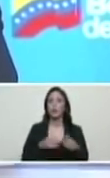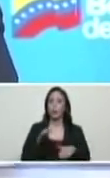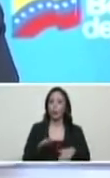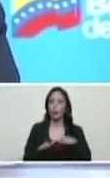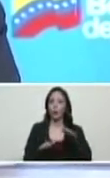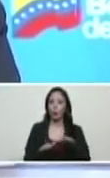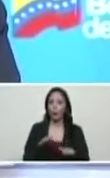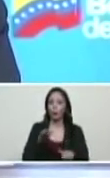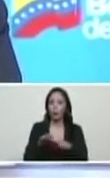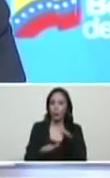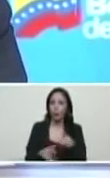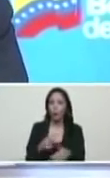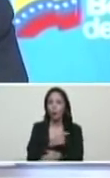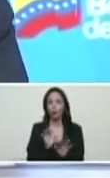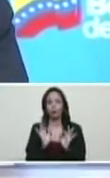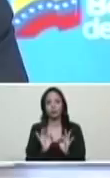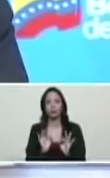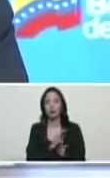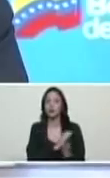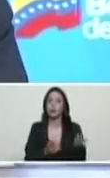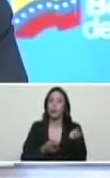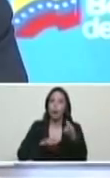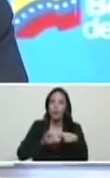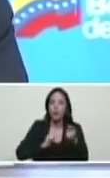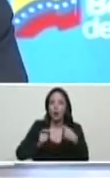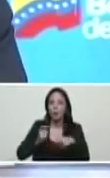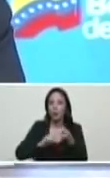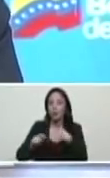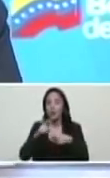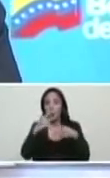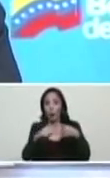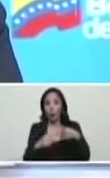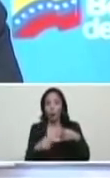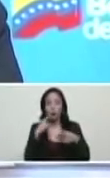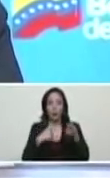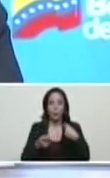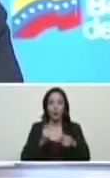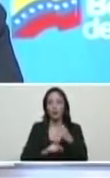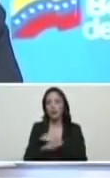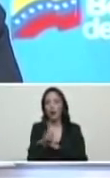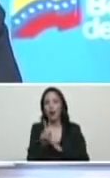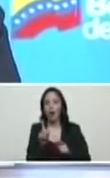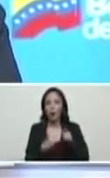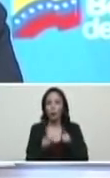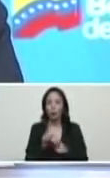definirla, así la vamos a ofertar para la inversión. Ya tenemos